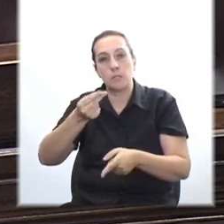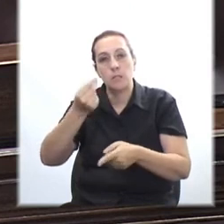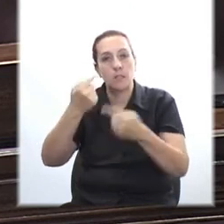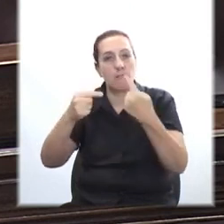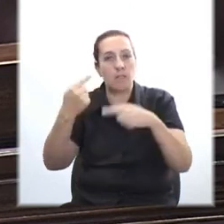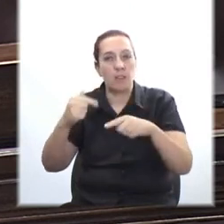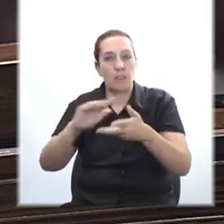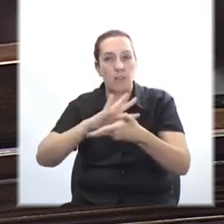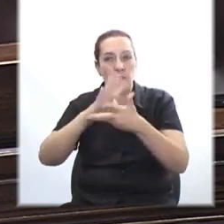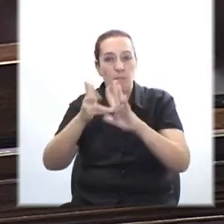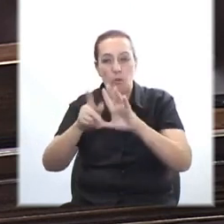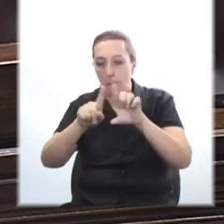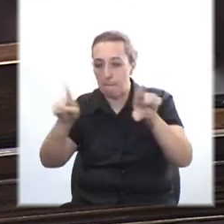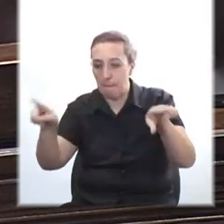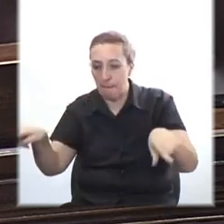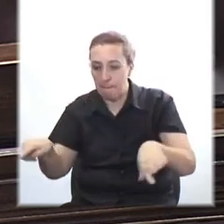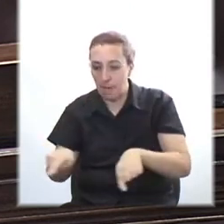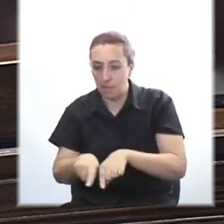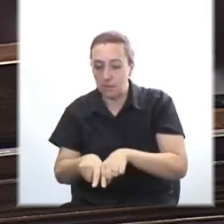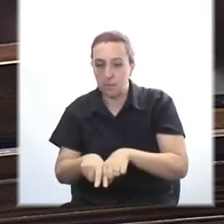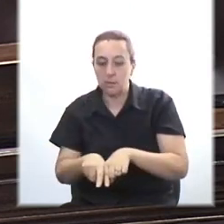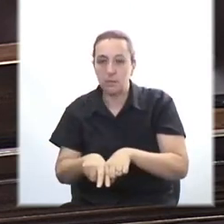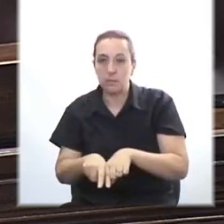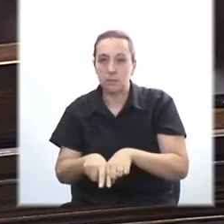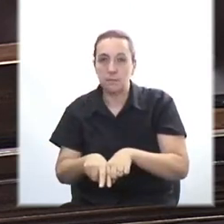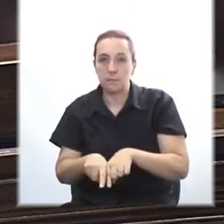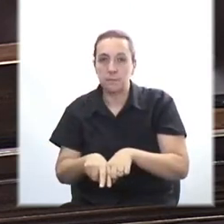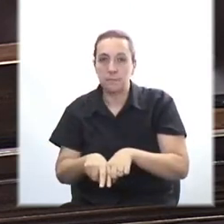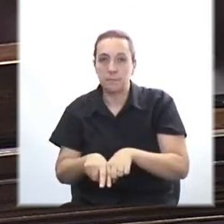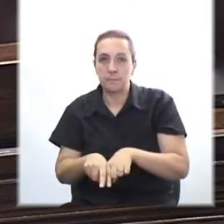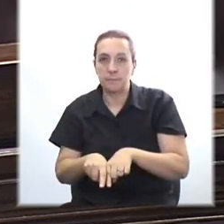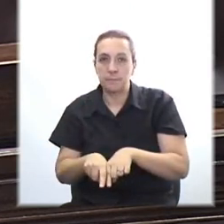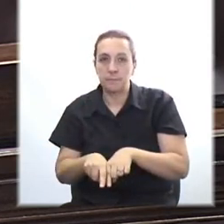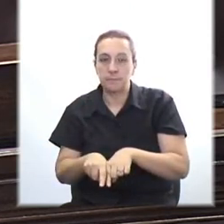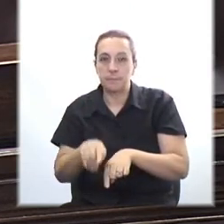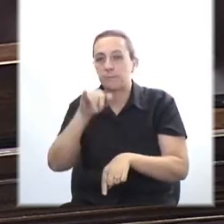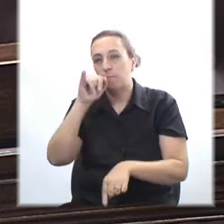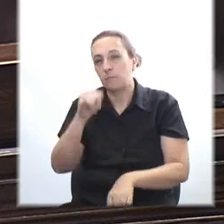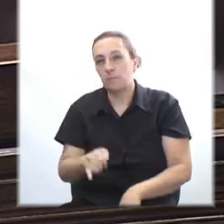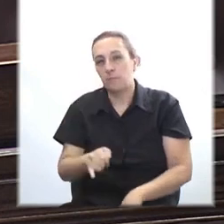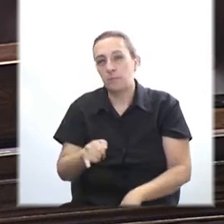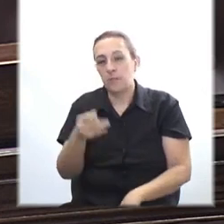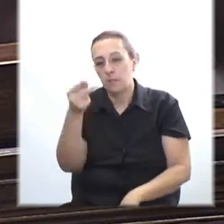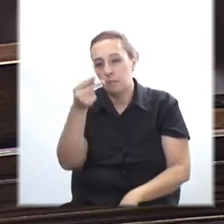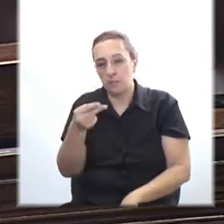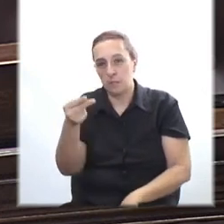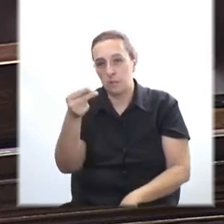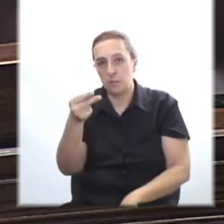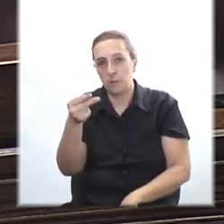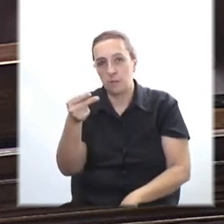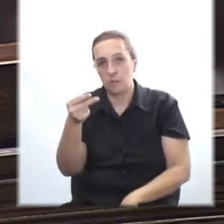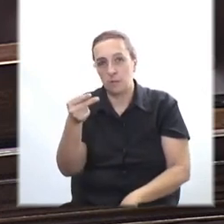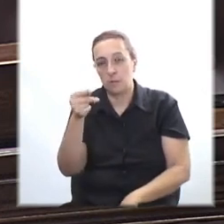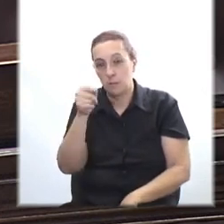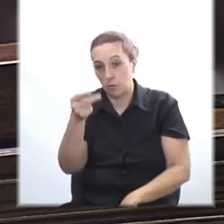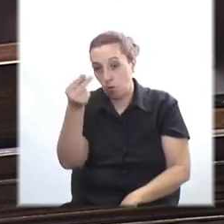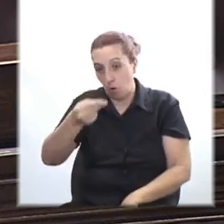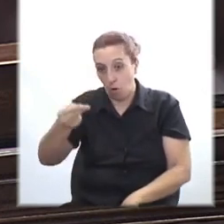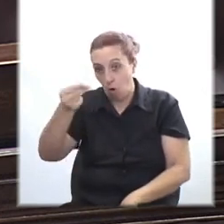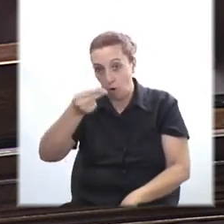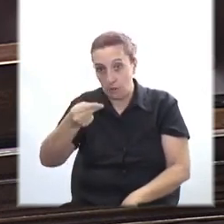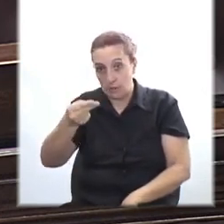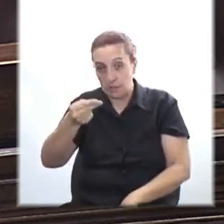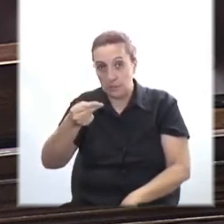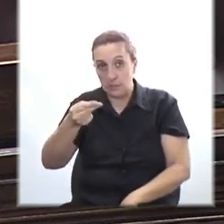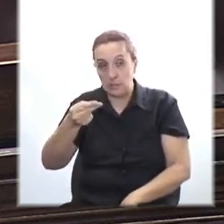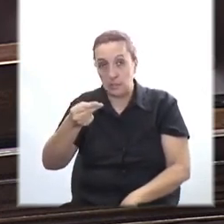mapeos que se deben de hacer en las zonas forestales, si las mismas, esos croquis que se supone